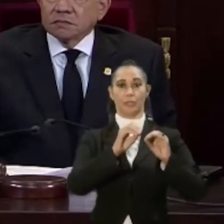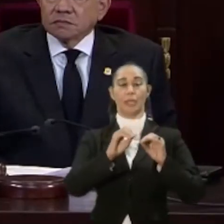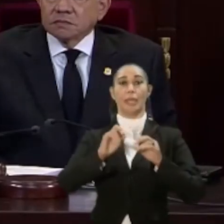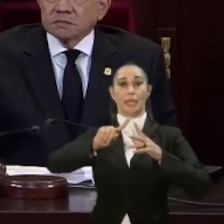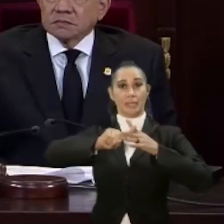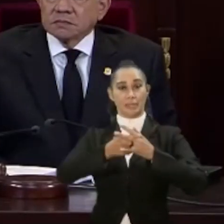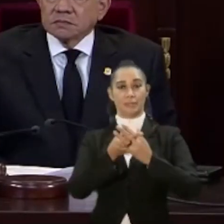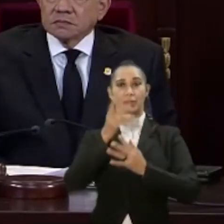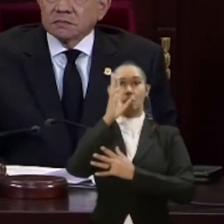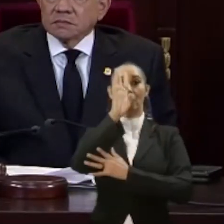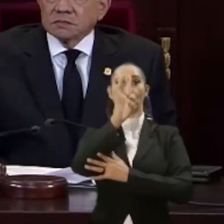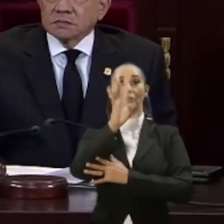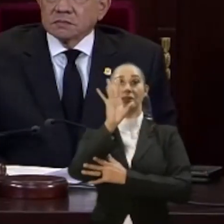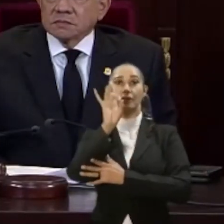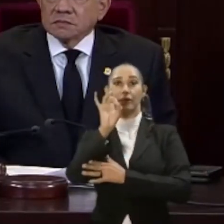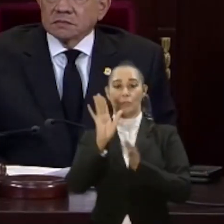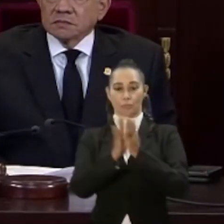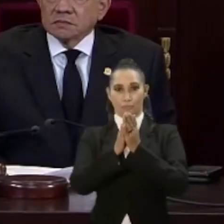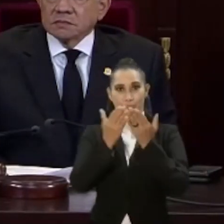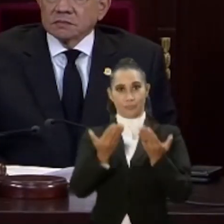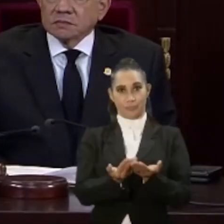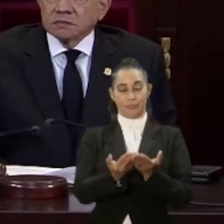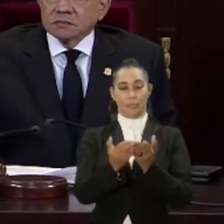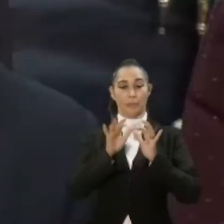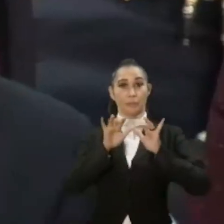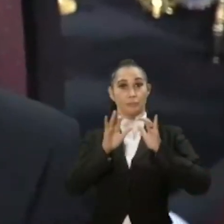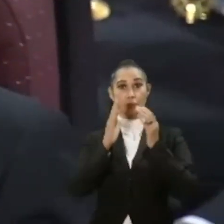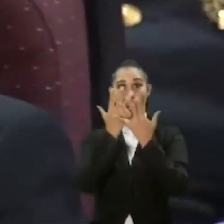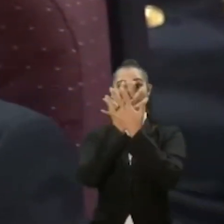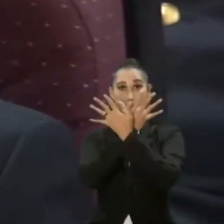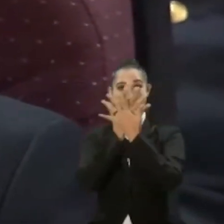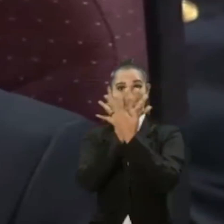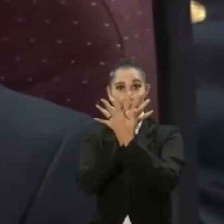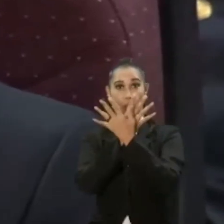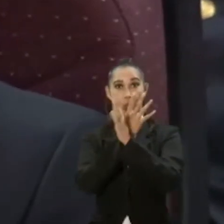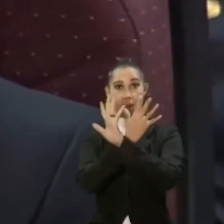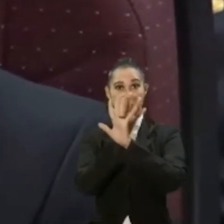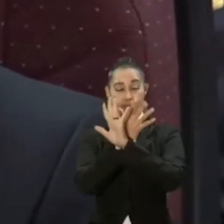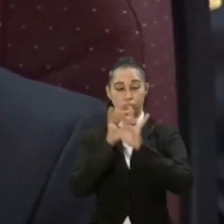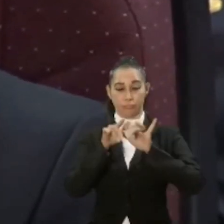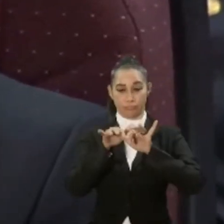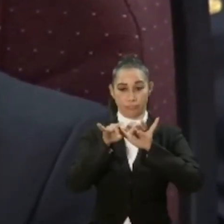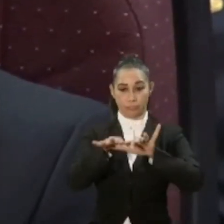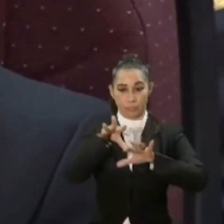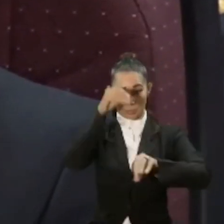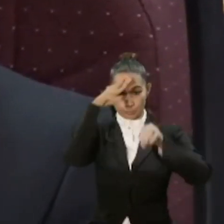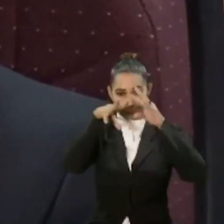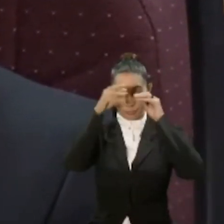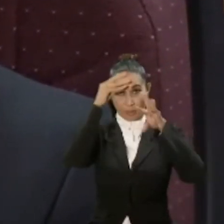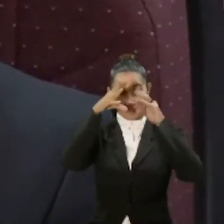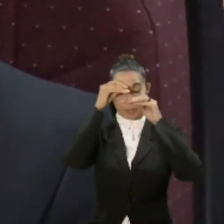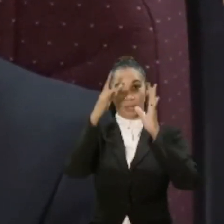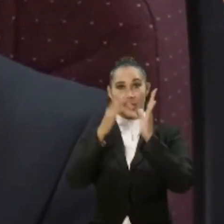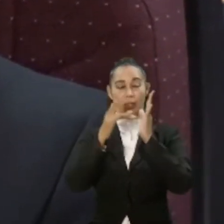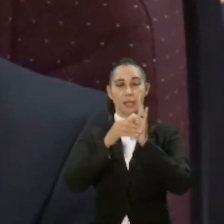nuevos manuales. Se creó una biblioteca virtual para acceder de manera gratuita al conocimiento científico técnico.